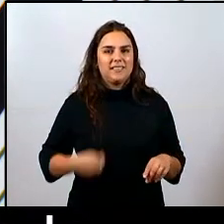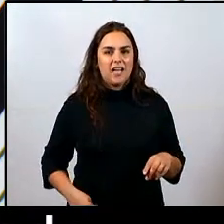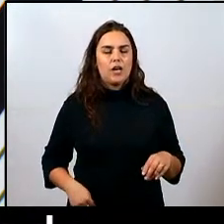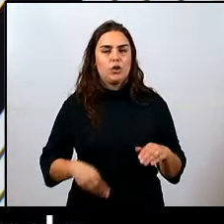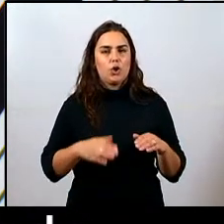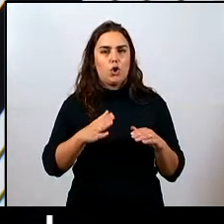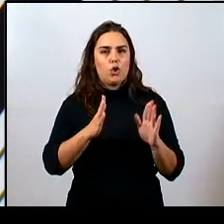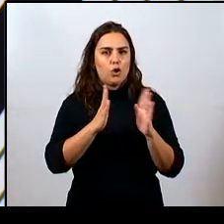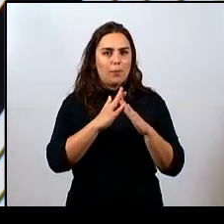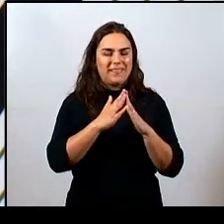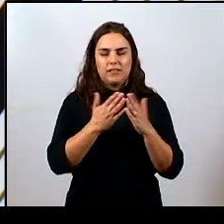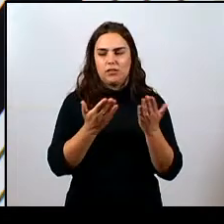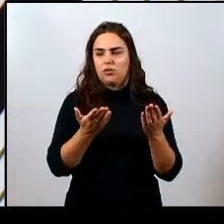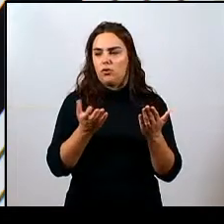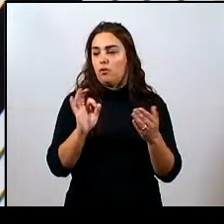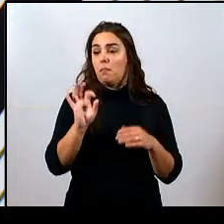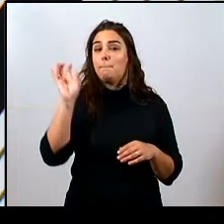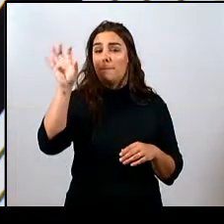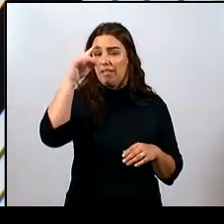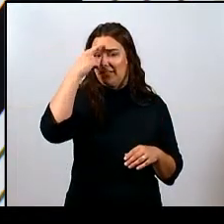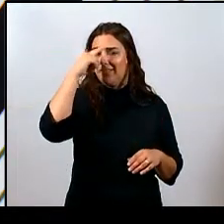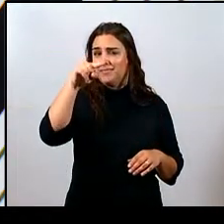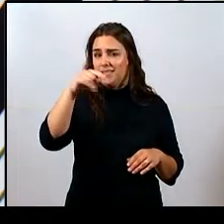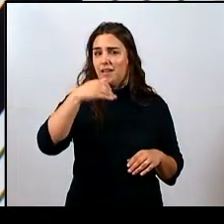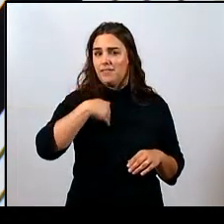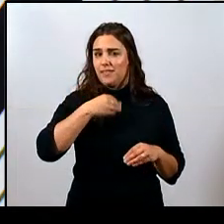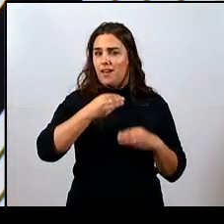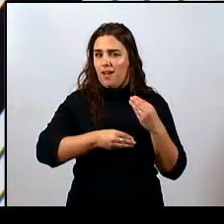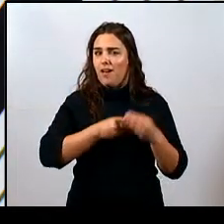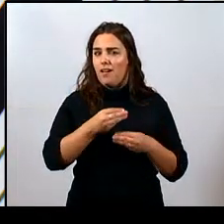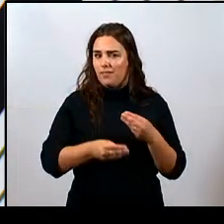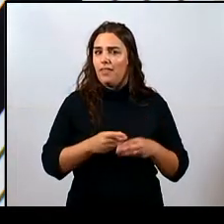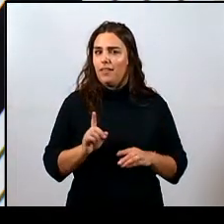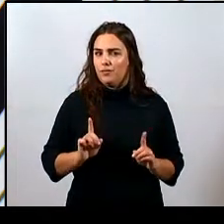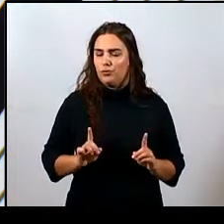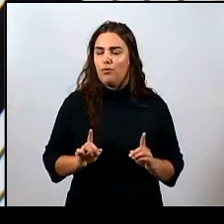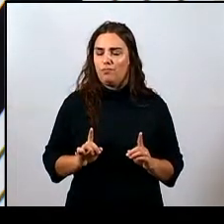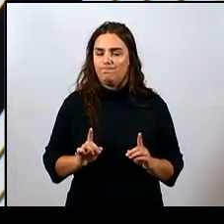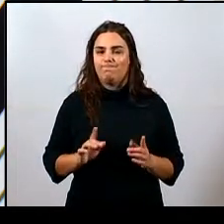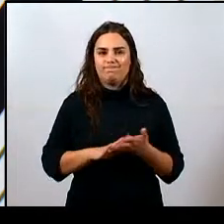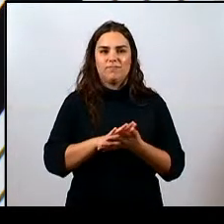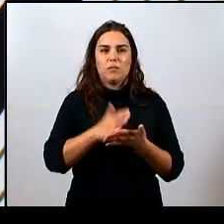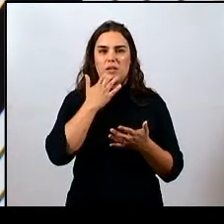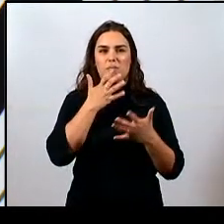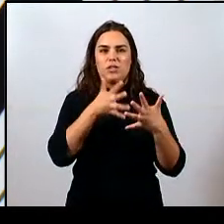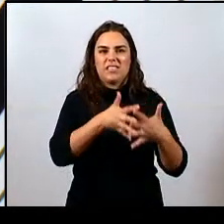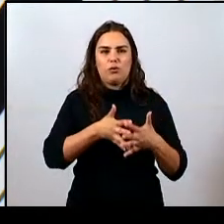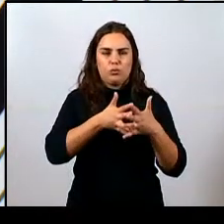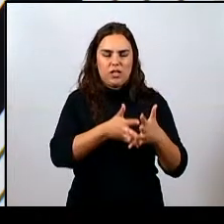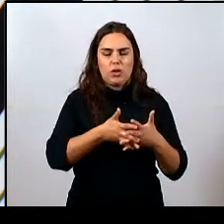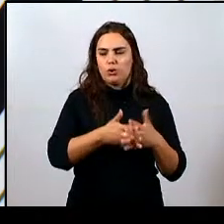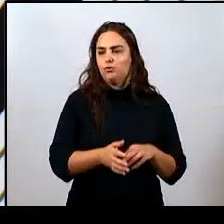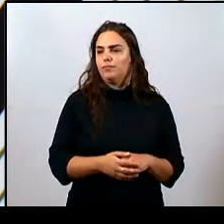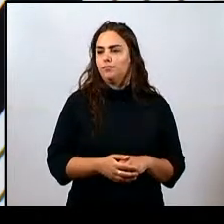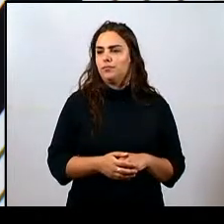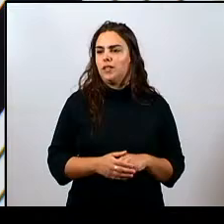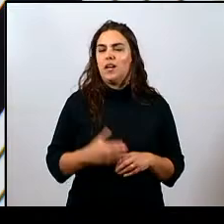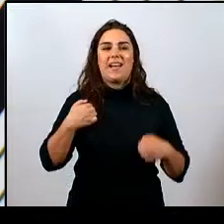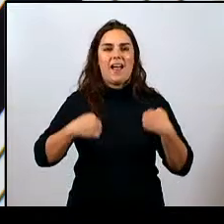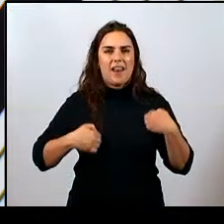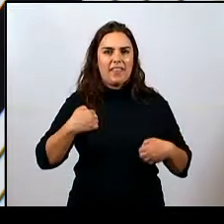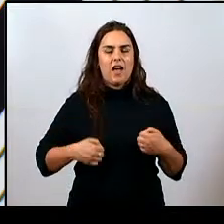y países que saben los están utilizando. Estamos hablando de Estados Unidos, Canadá,